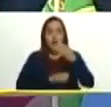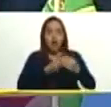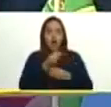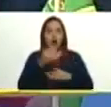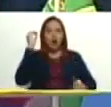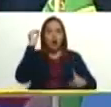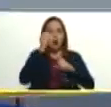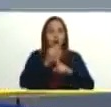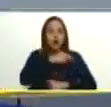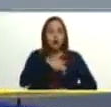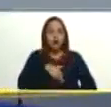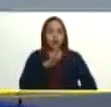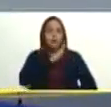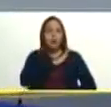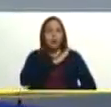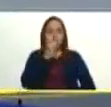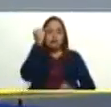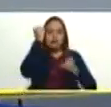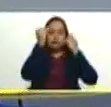nuestros propios ojos.